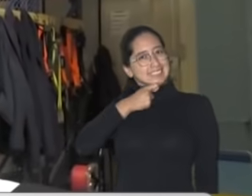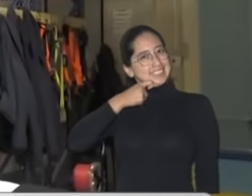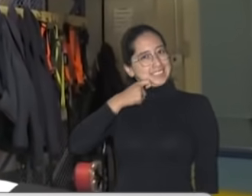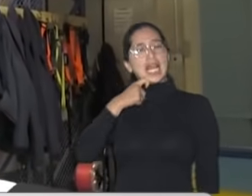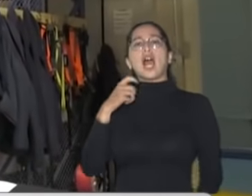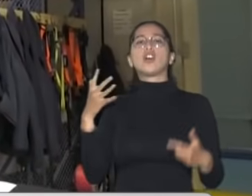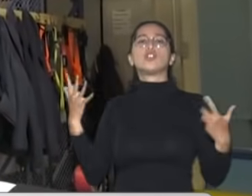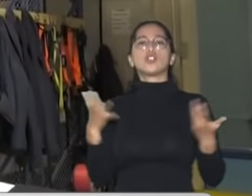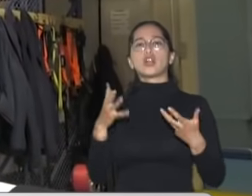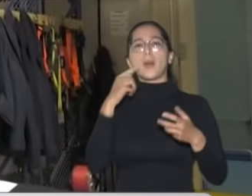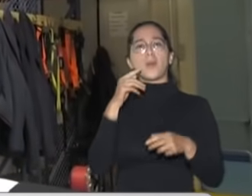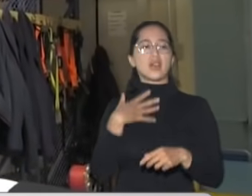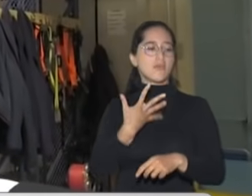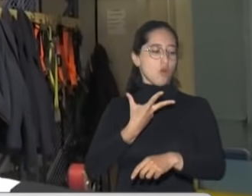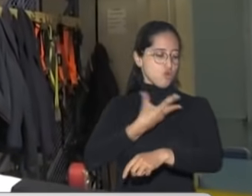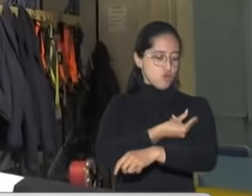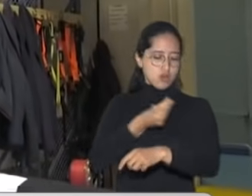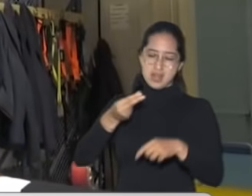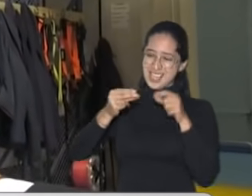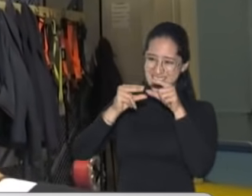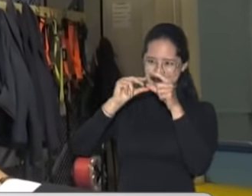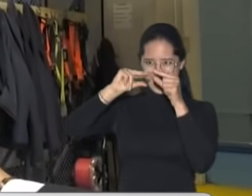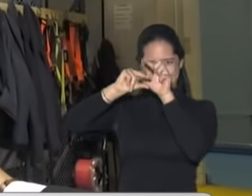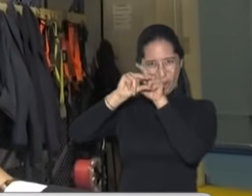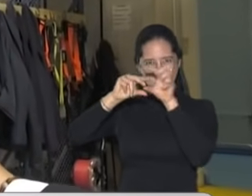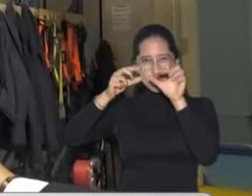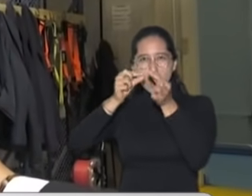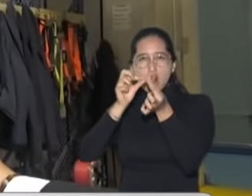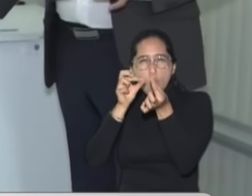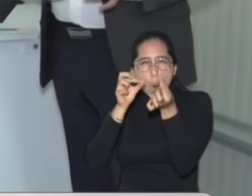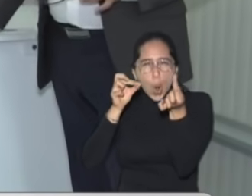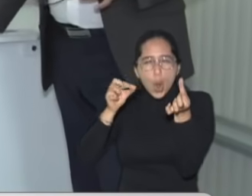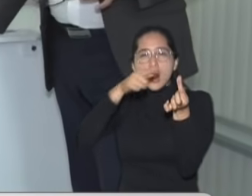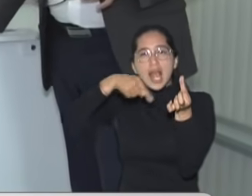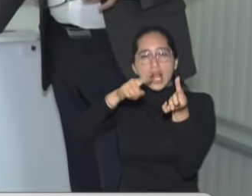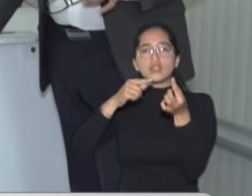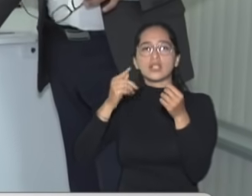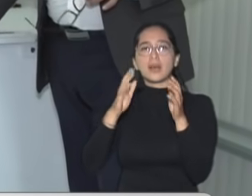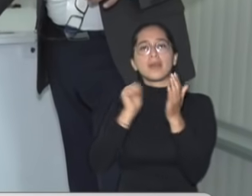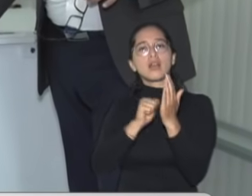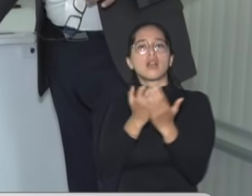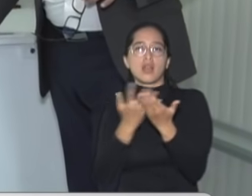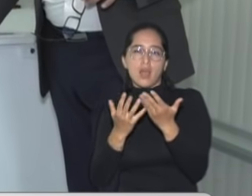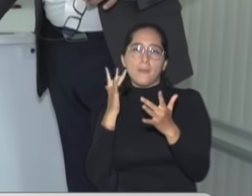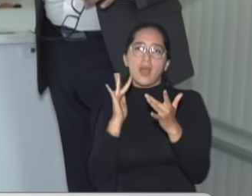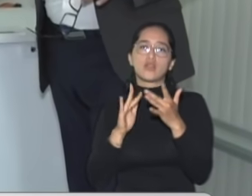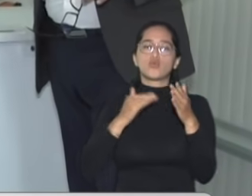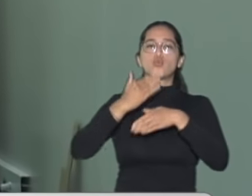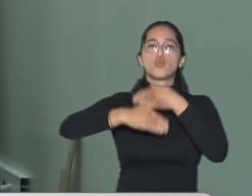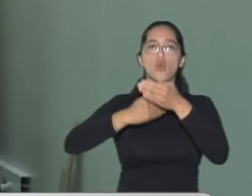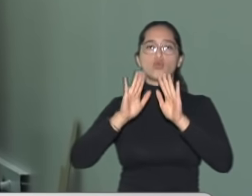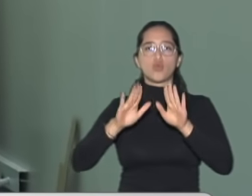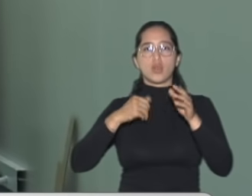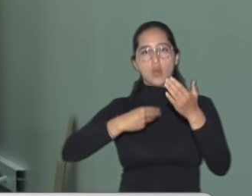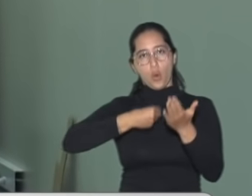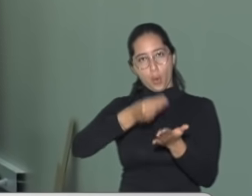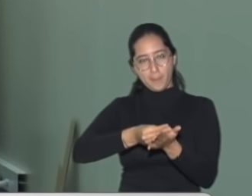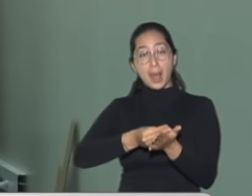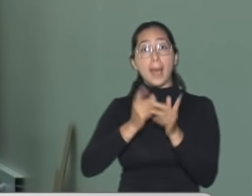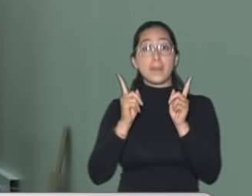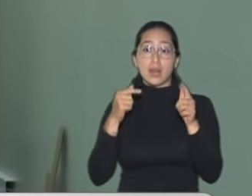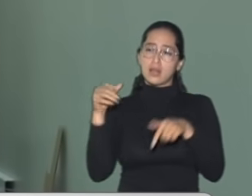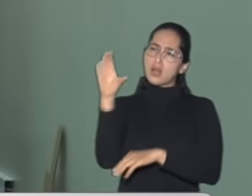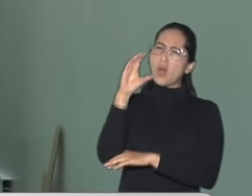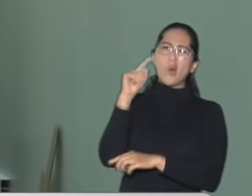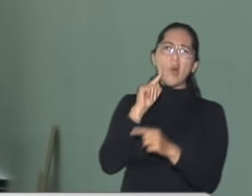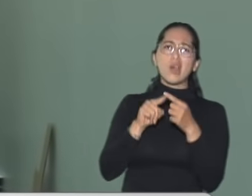las jeringas, tendremos los viales, que todos están ya en proceso de compra. Según el Ministerio de Salud, Colombia tiene una meta de lograr llegar